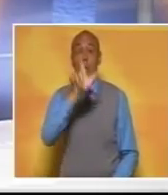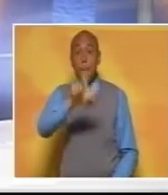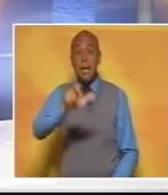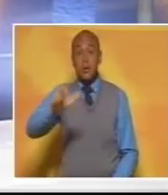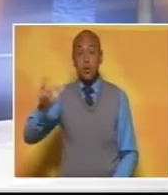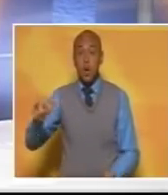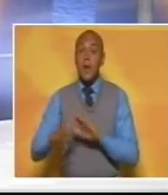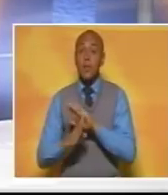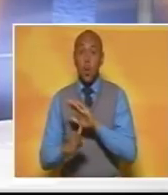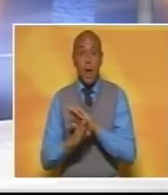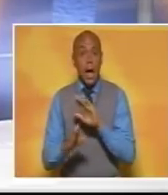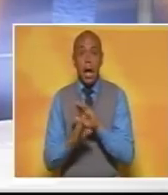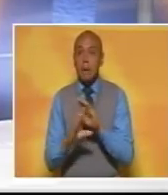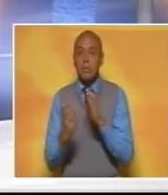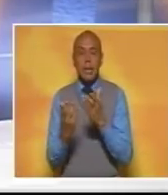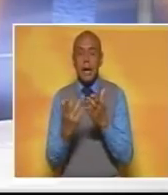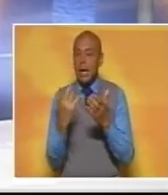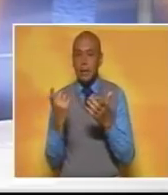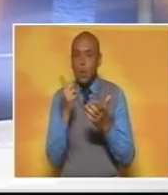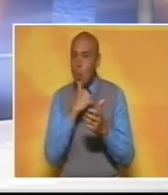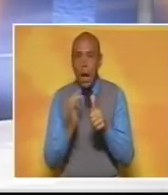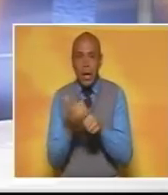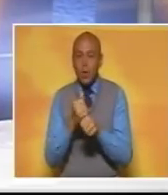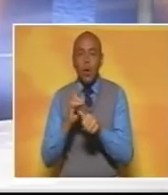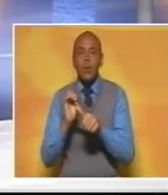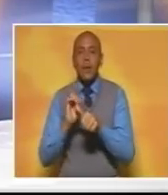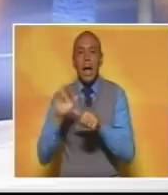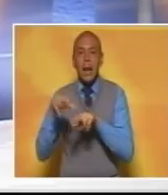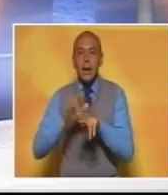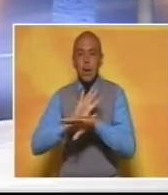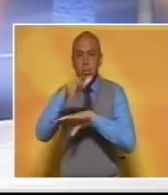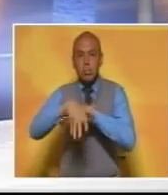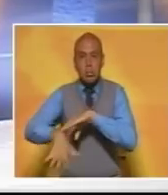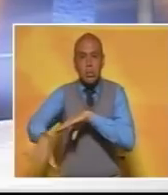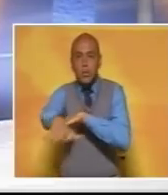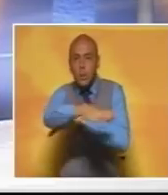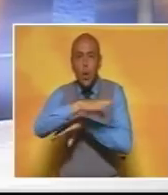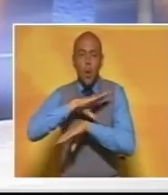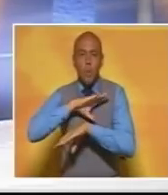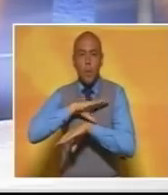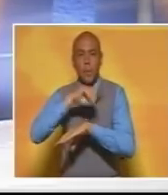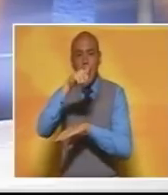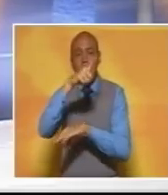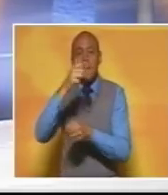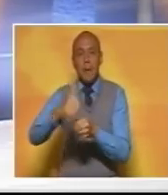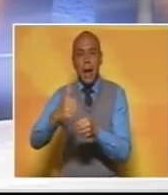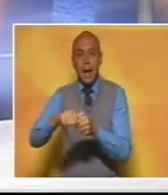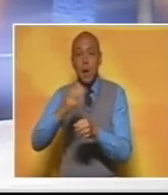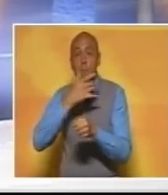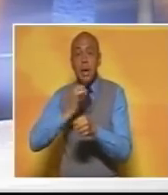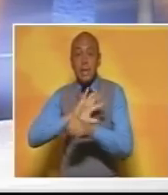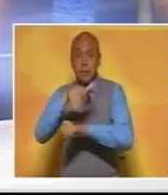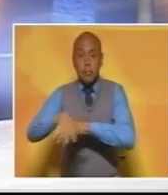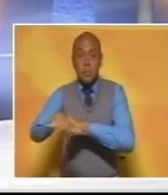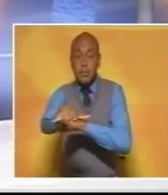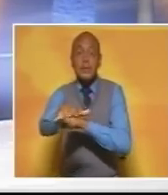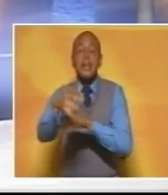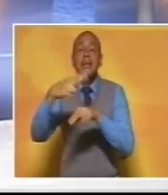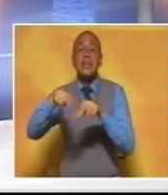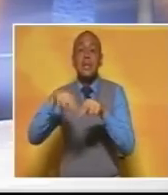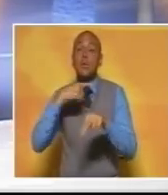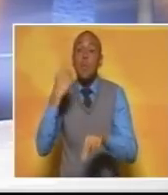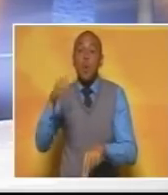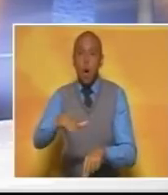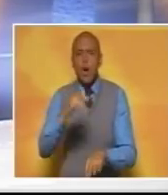permanecen desaparecidas tras el desbordamiento del río Cunaná en el municipio Machiques de Perijay, en el que falleció un niño. José Leonardo Nava nos